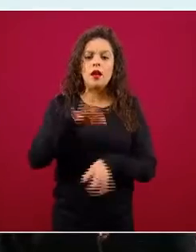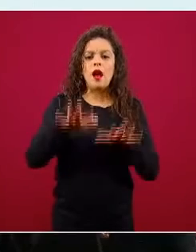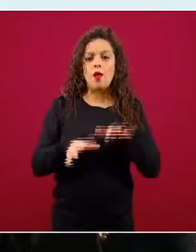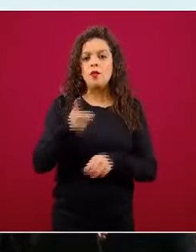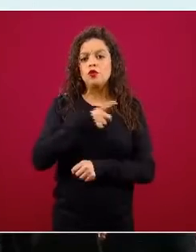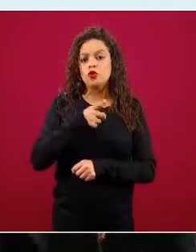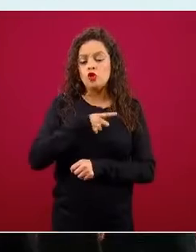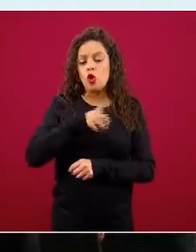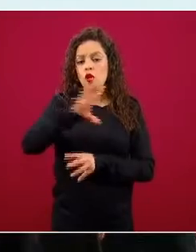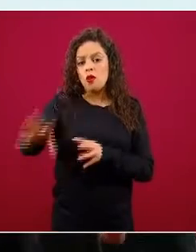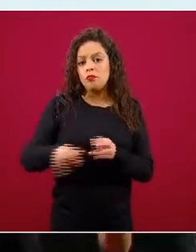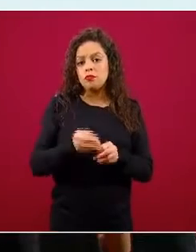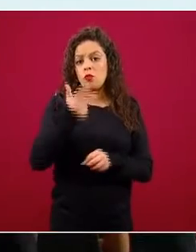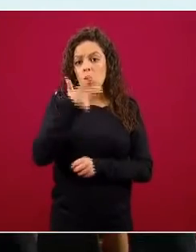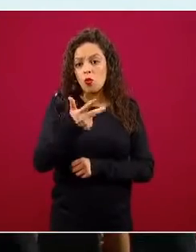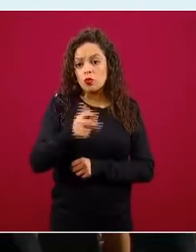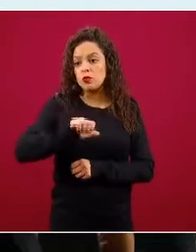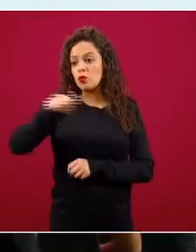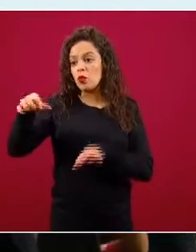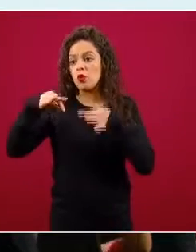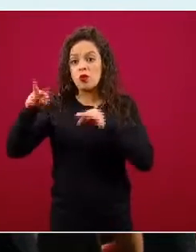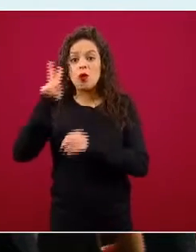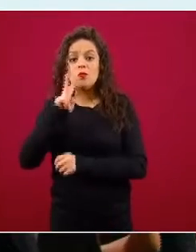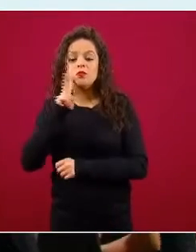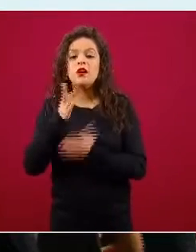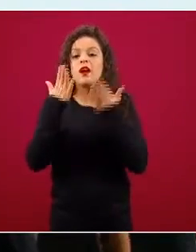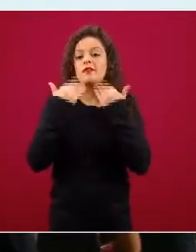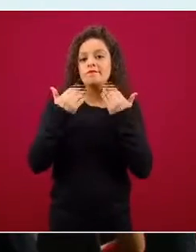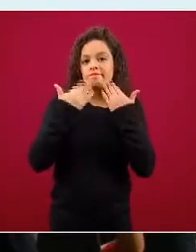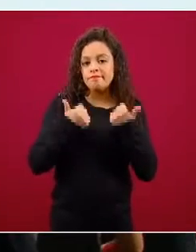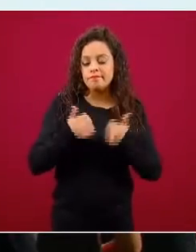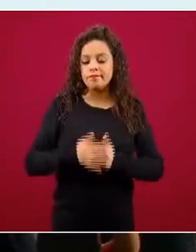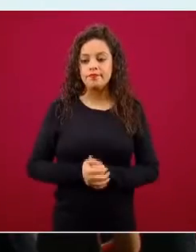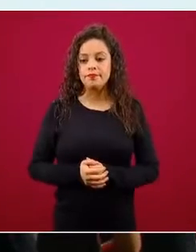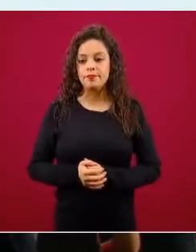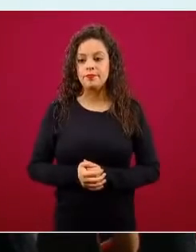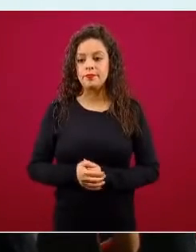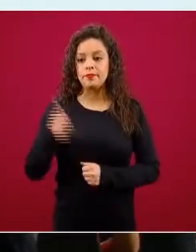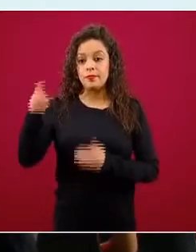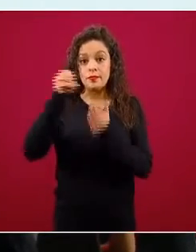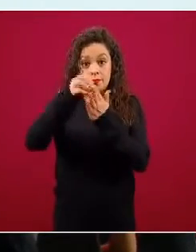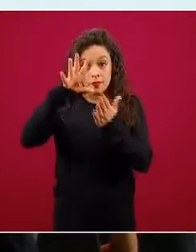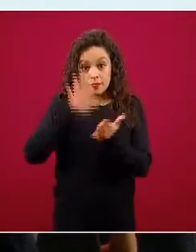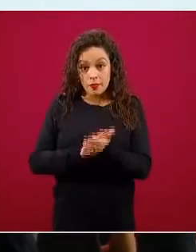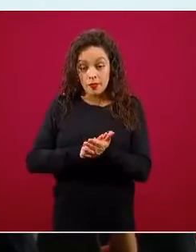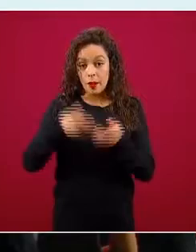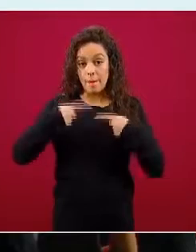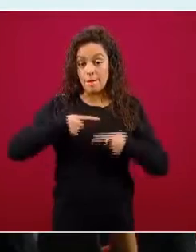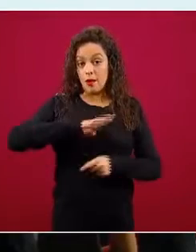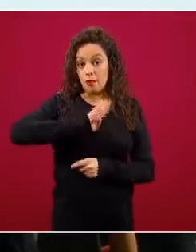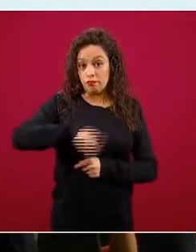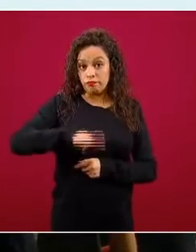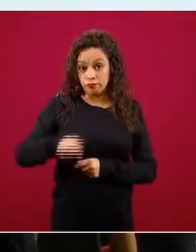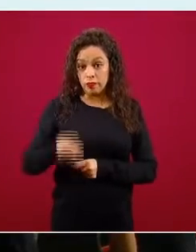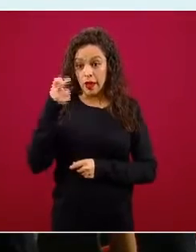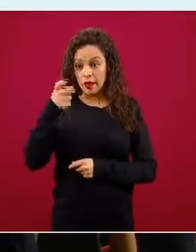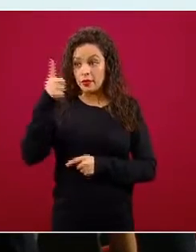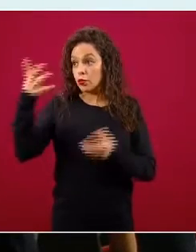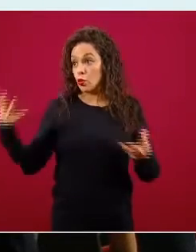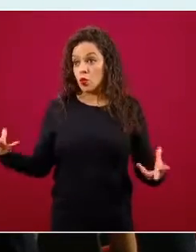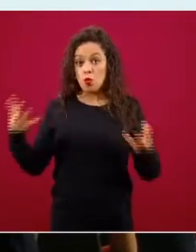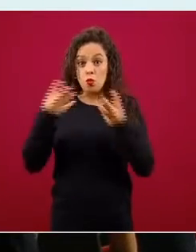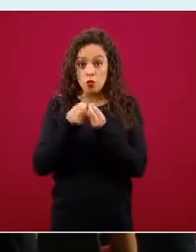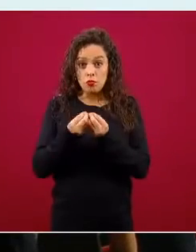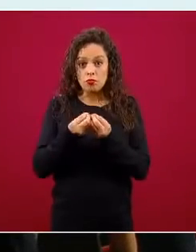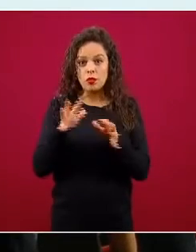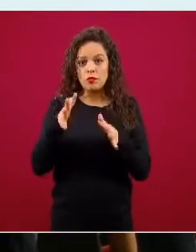tenemos ningún documento probatorio. Y el conjunto de las muertes registradas aquí es que si ustedes lo suman, es un poco mayor, por cerca